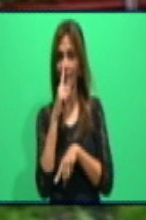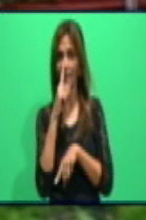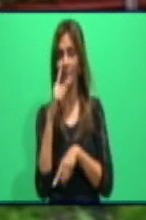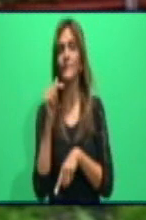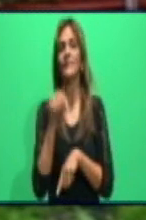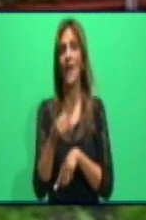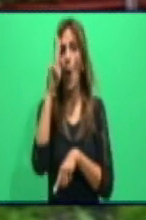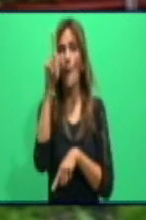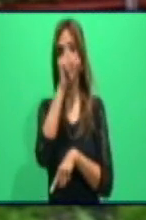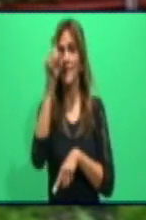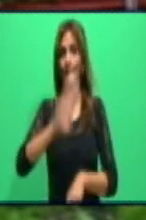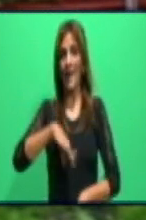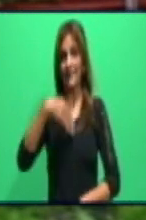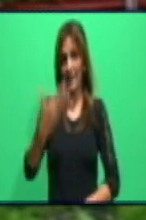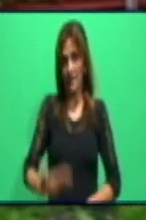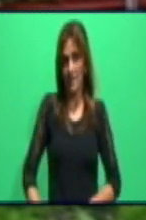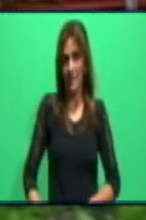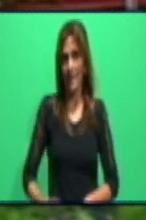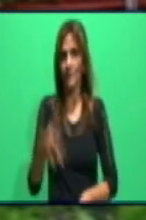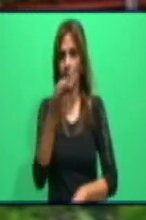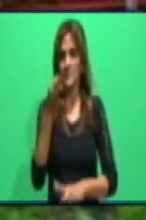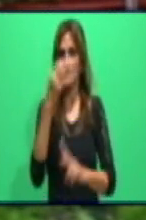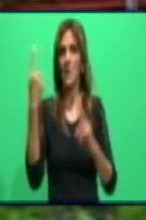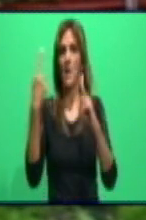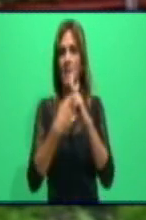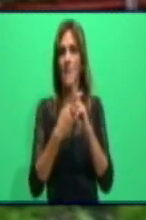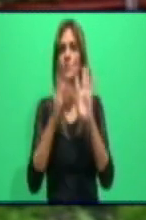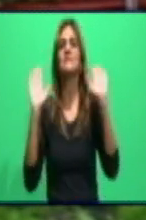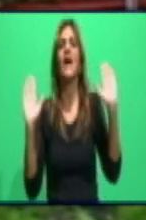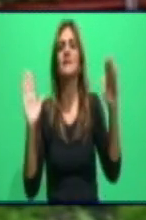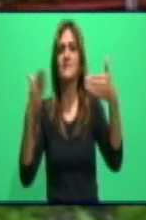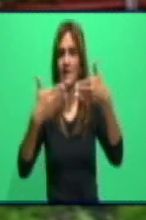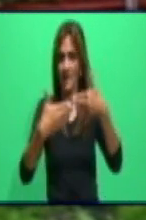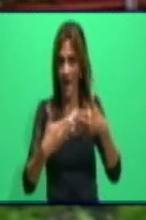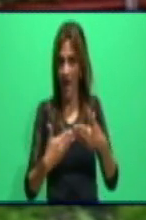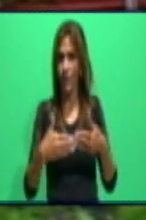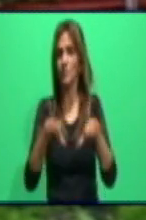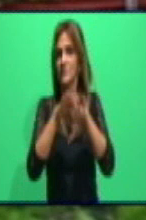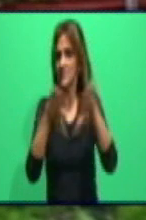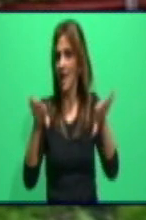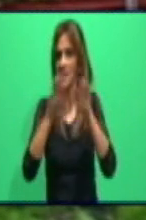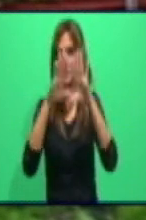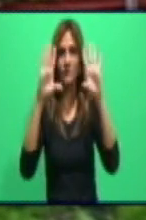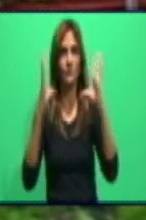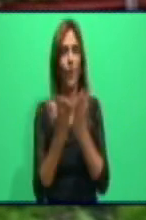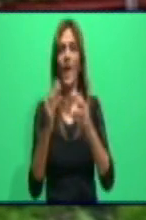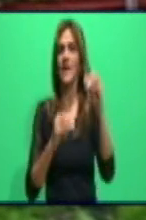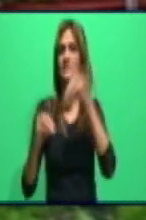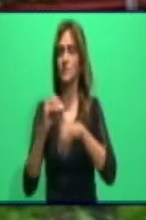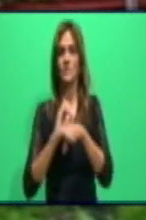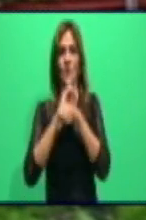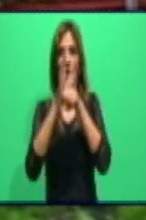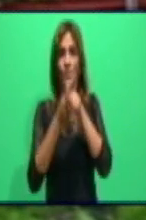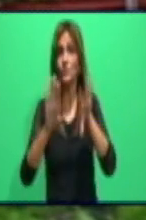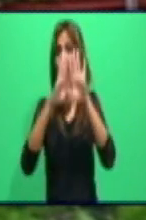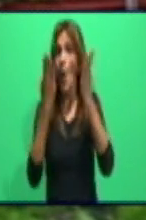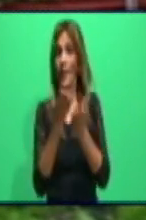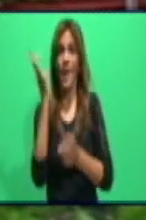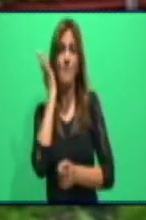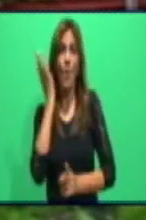carlos manuel de céspedes se ha cerrado el evento de transmisión todas las pacientes recibieron pcr negativo